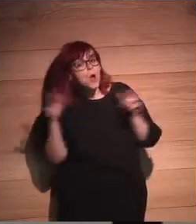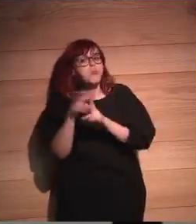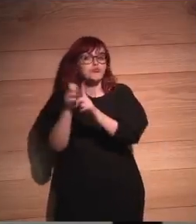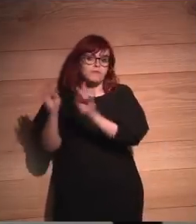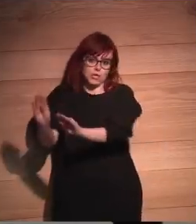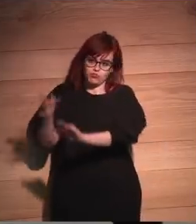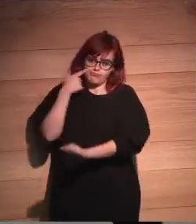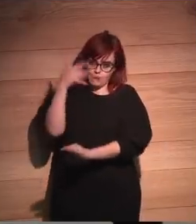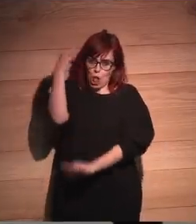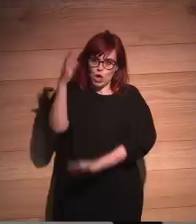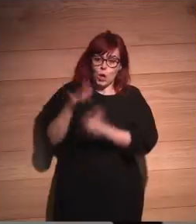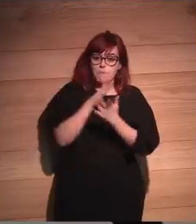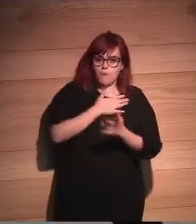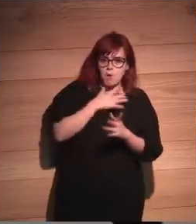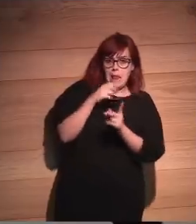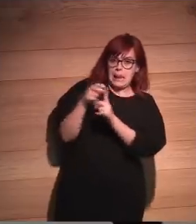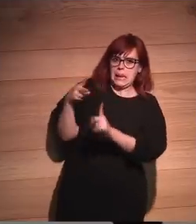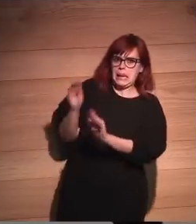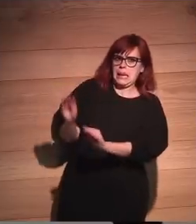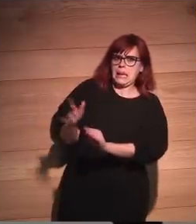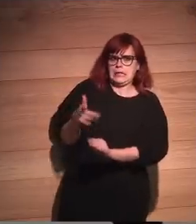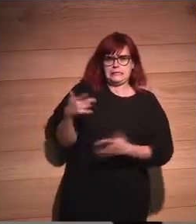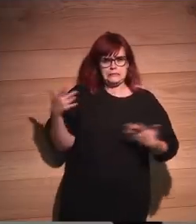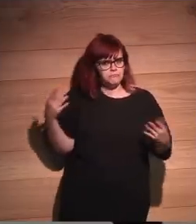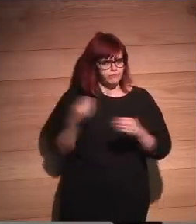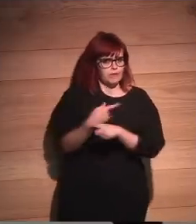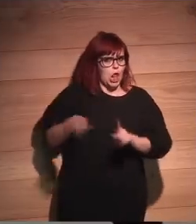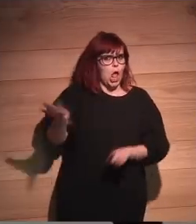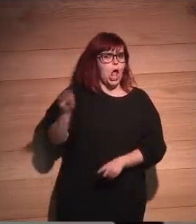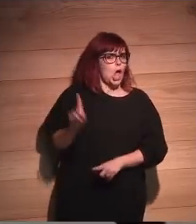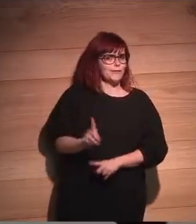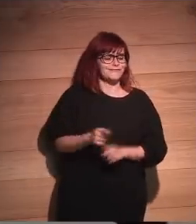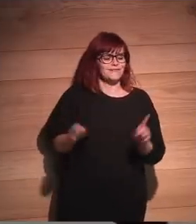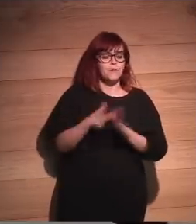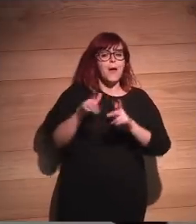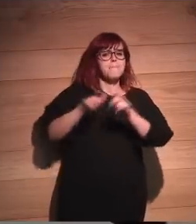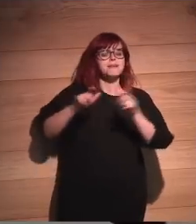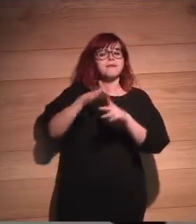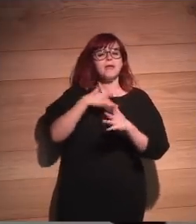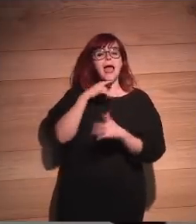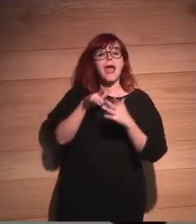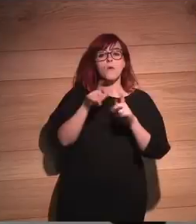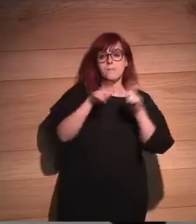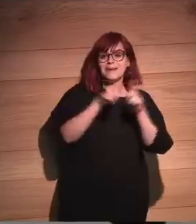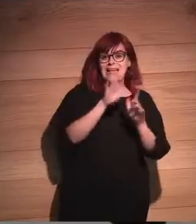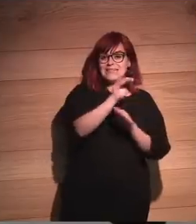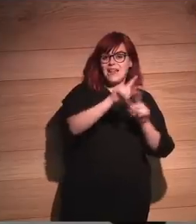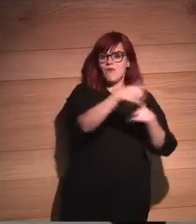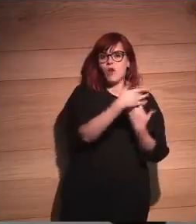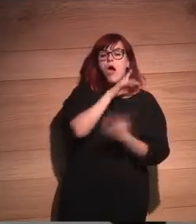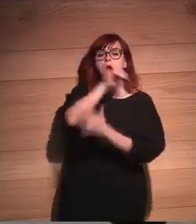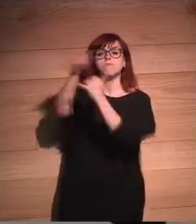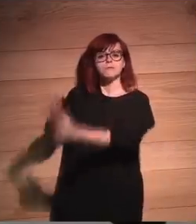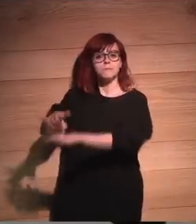su punto de vista, desde el nuestro no tan libre. No es tan fácil asentar una empresa extranjera en